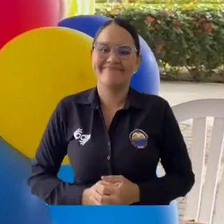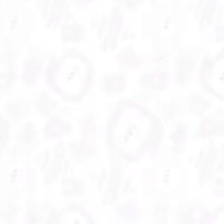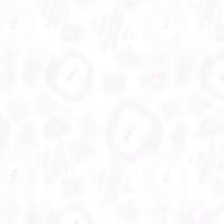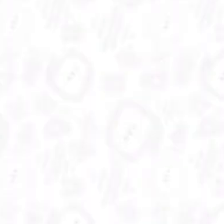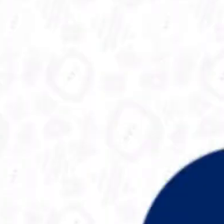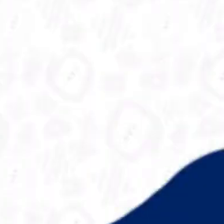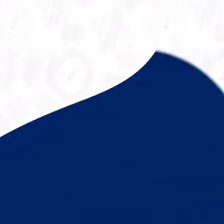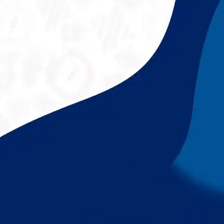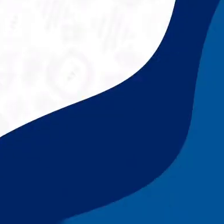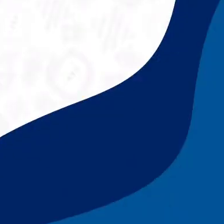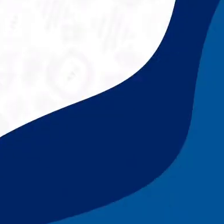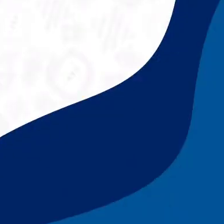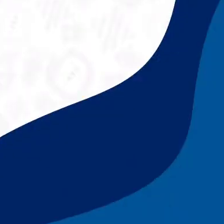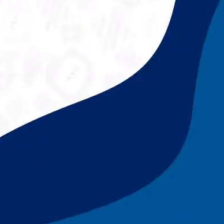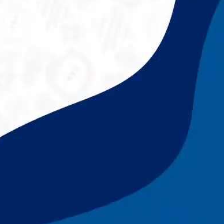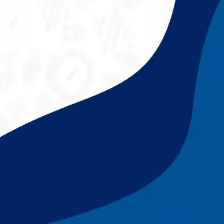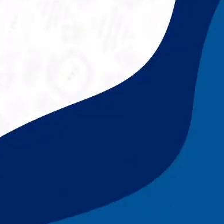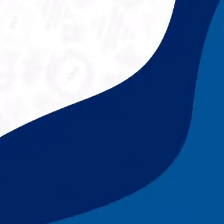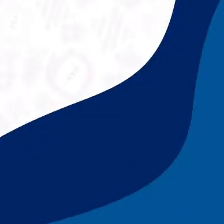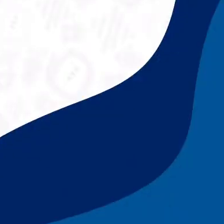emocionalmente.